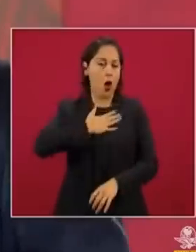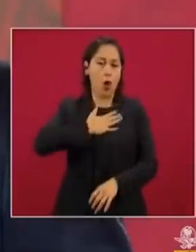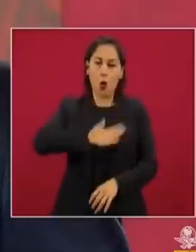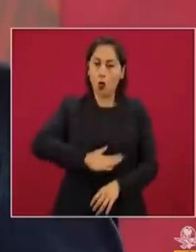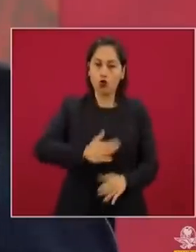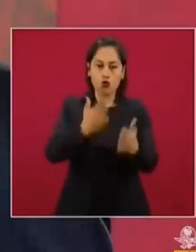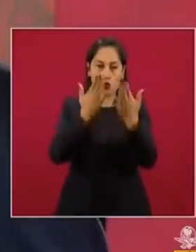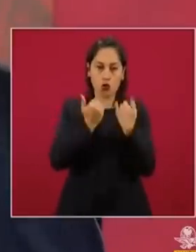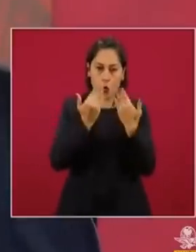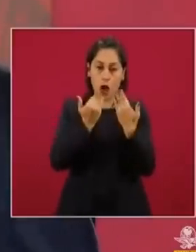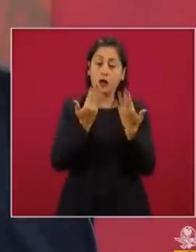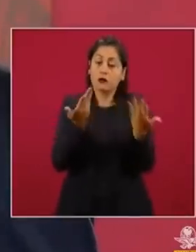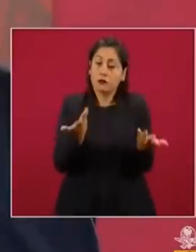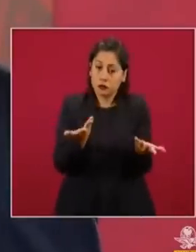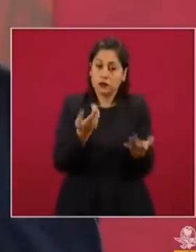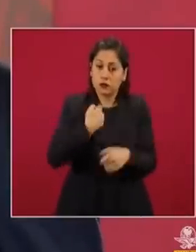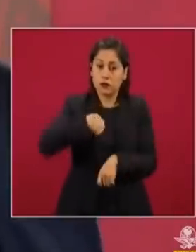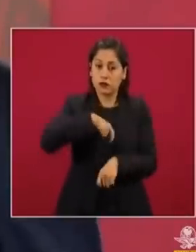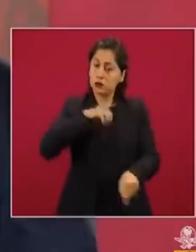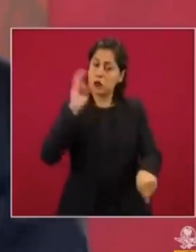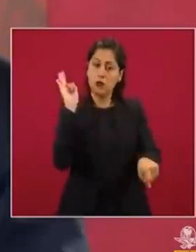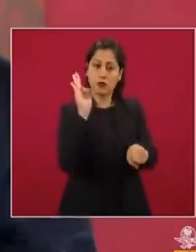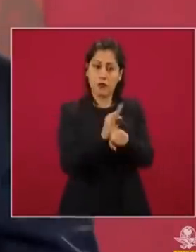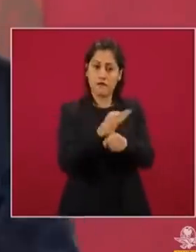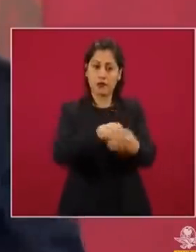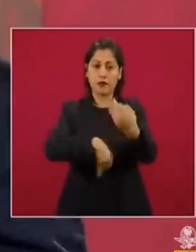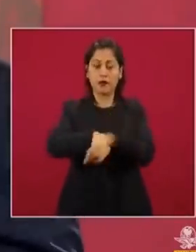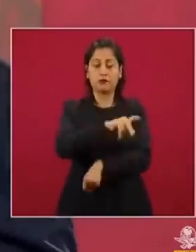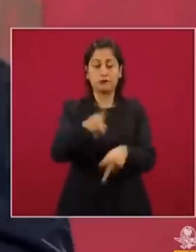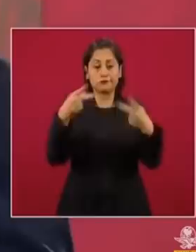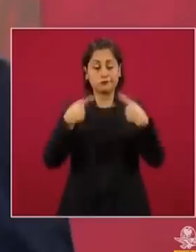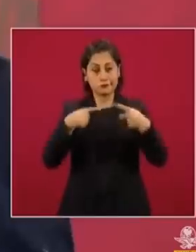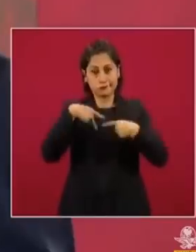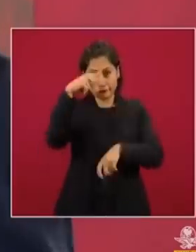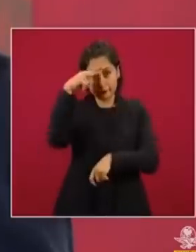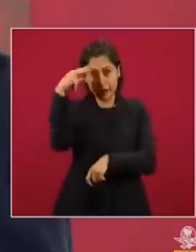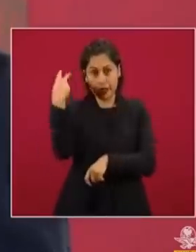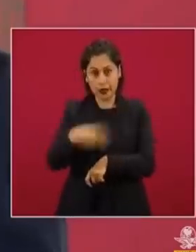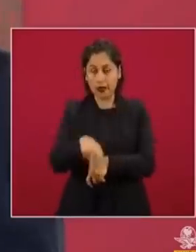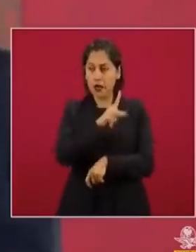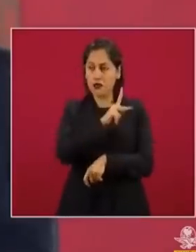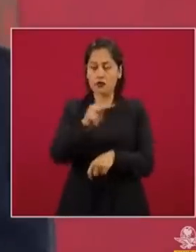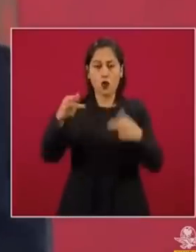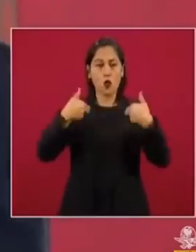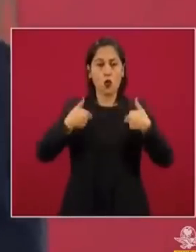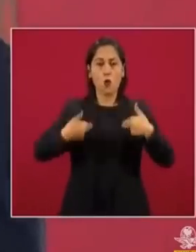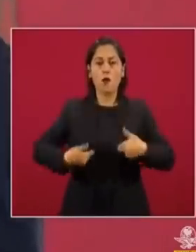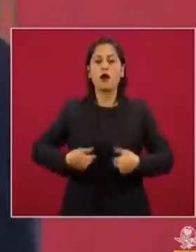para ningún mexicano, para ningún ser humano.